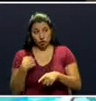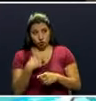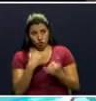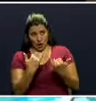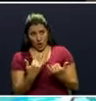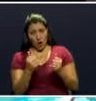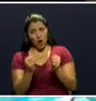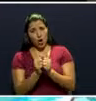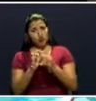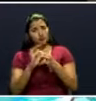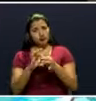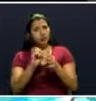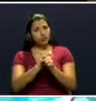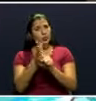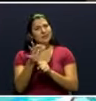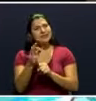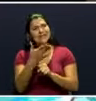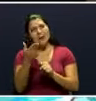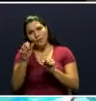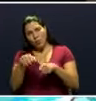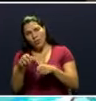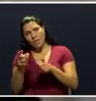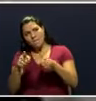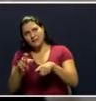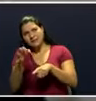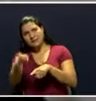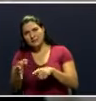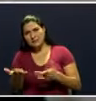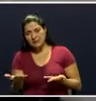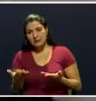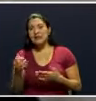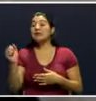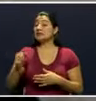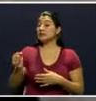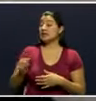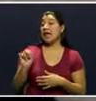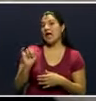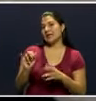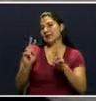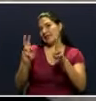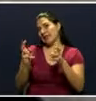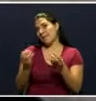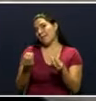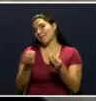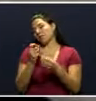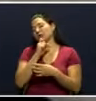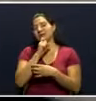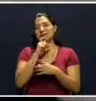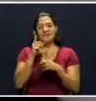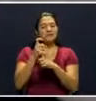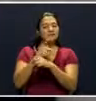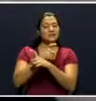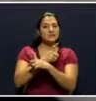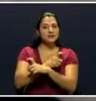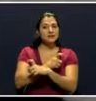el caso del COVID-19? Sí, don Ernesto, eso es un tema súper complejo porque